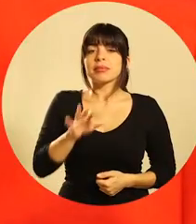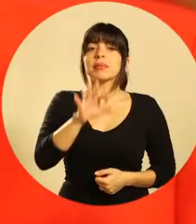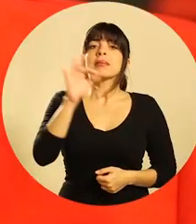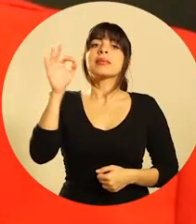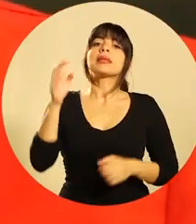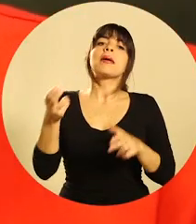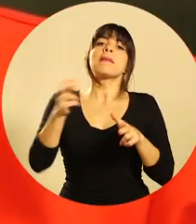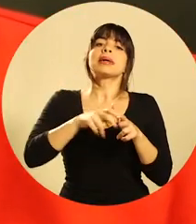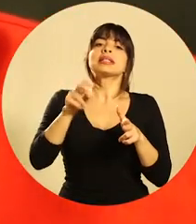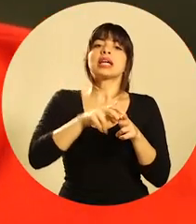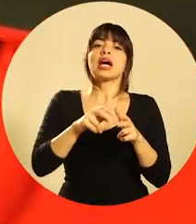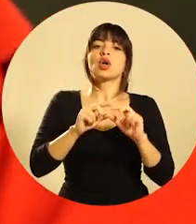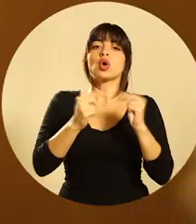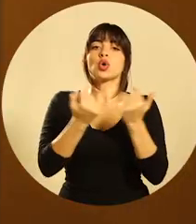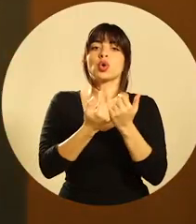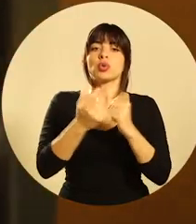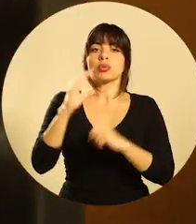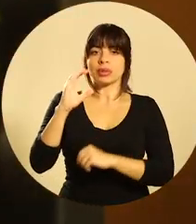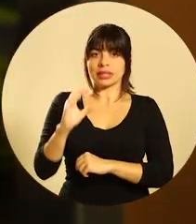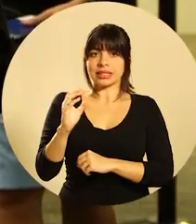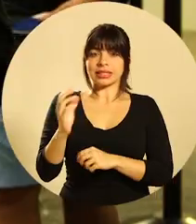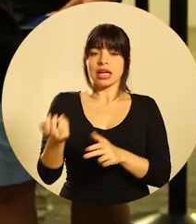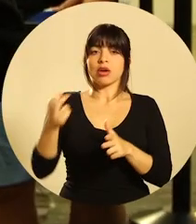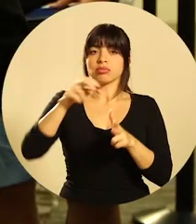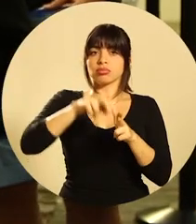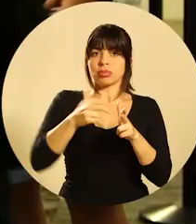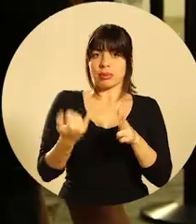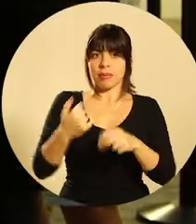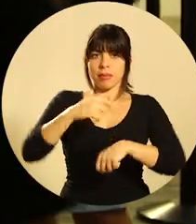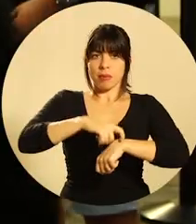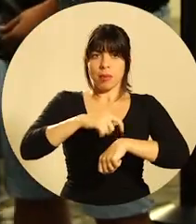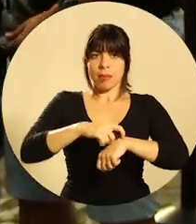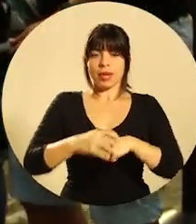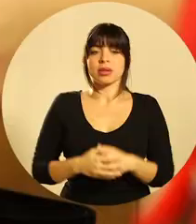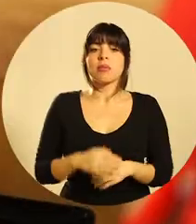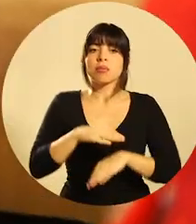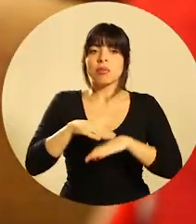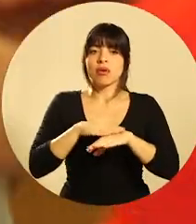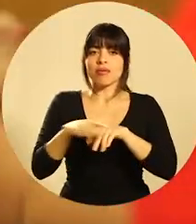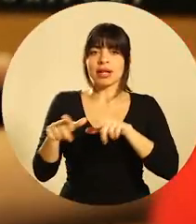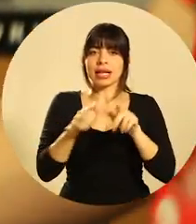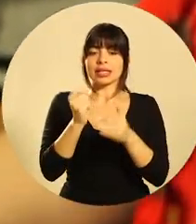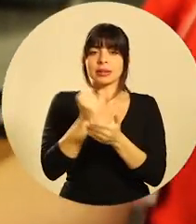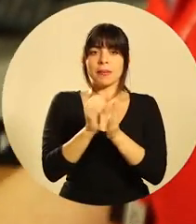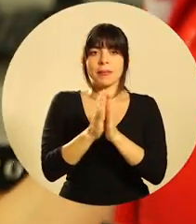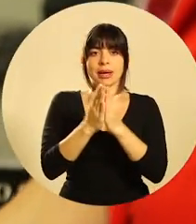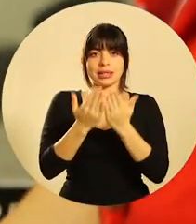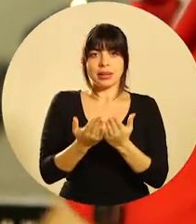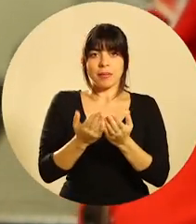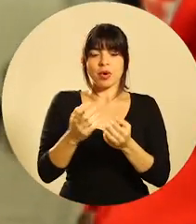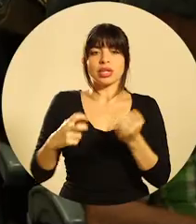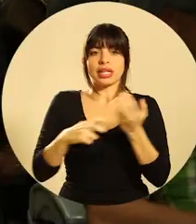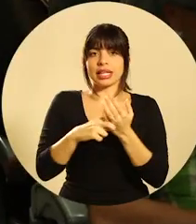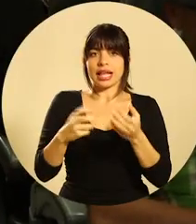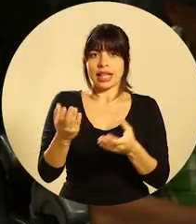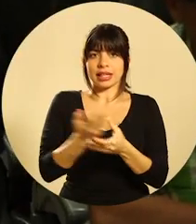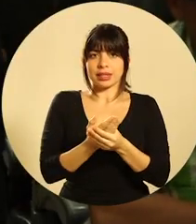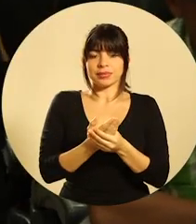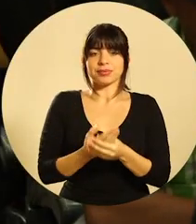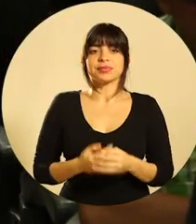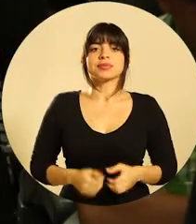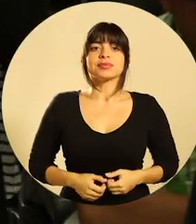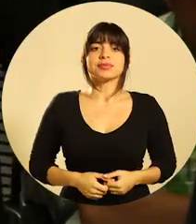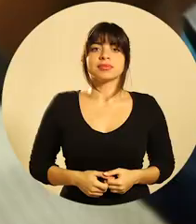Invitamos a los pasajeros del grupo C abordar en este momento, por favor, mantener el pasaporte y el pase de abordar en mano para